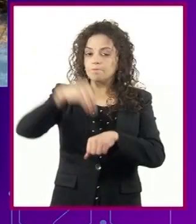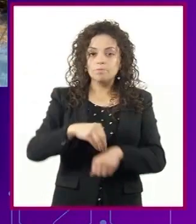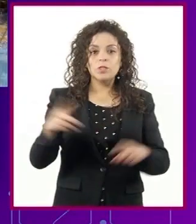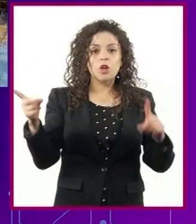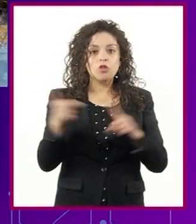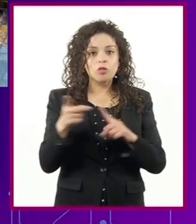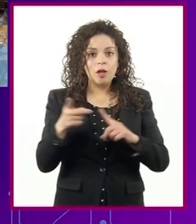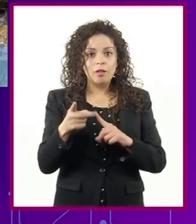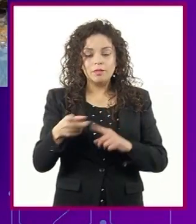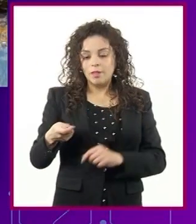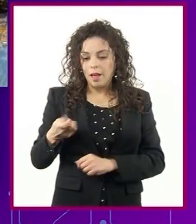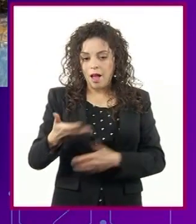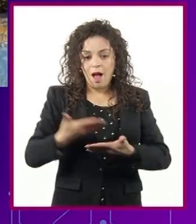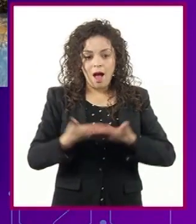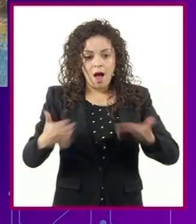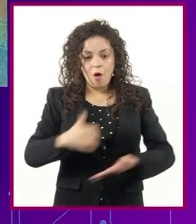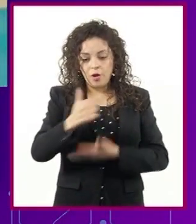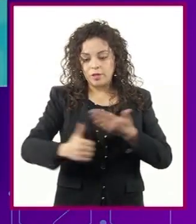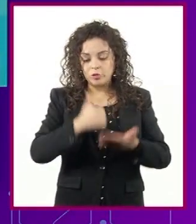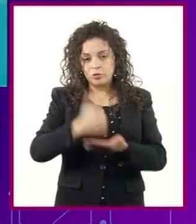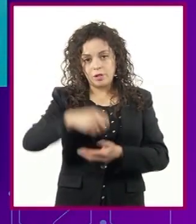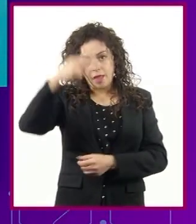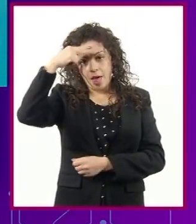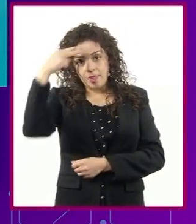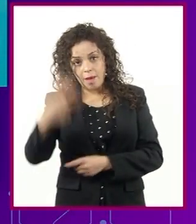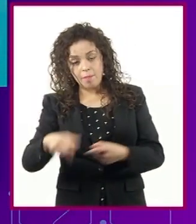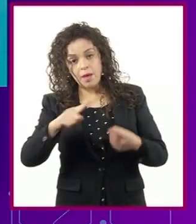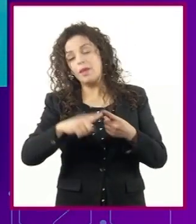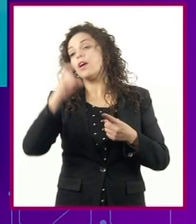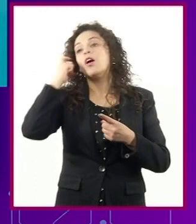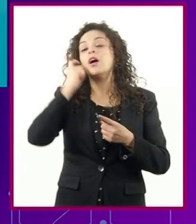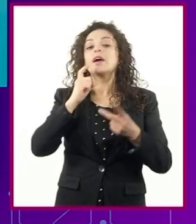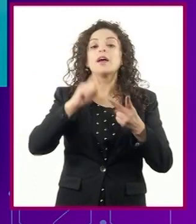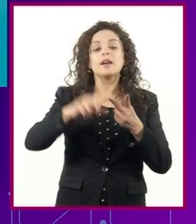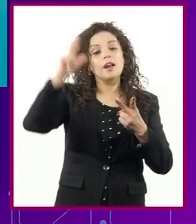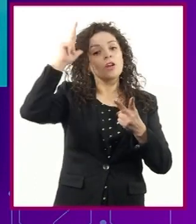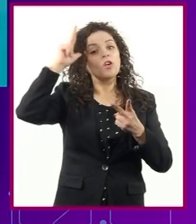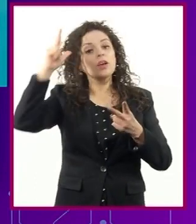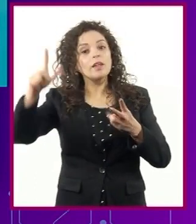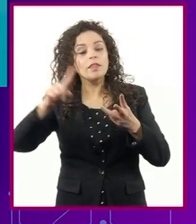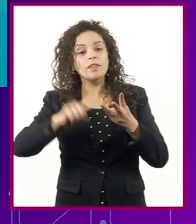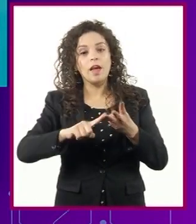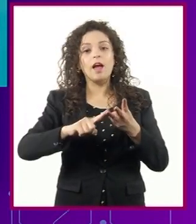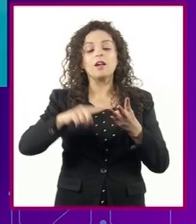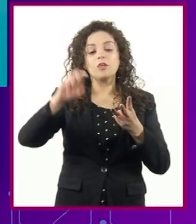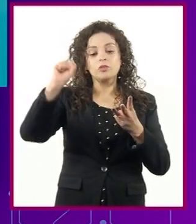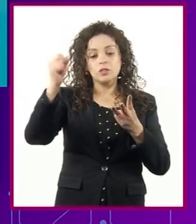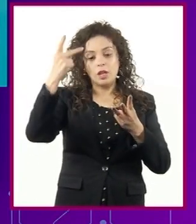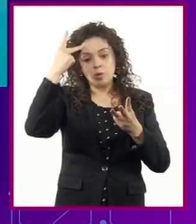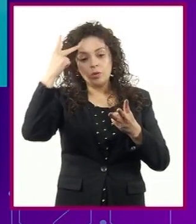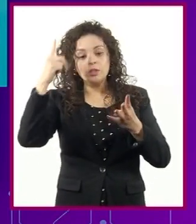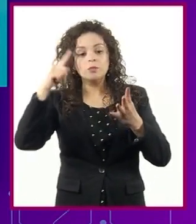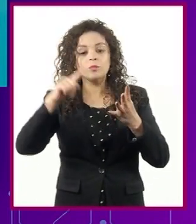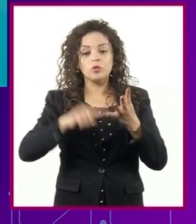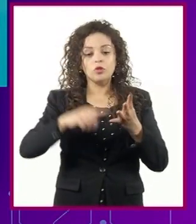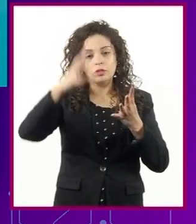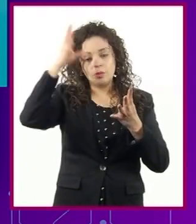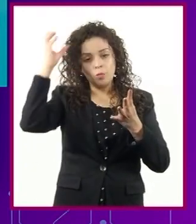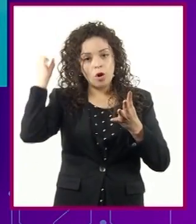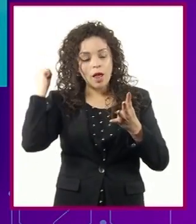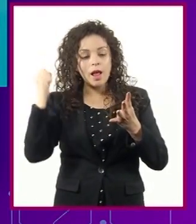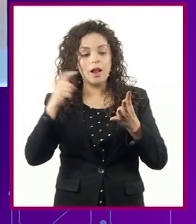como la Ciudad de México y los estados de Guerrero, Hidalgo, Morelos, San Luis Potosí, Estado de México, Puebla y